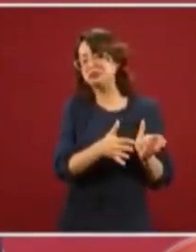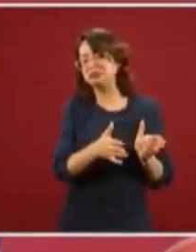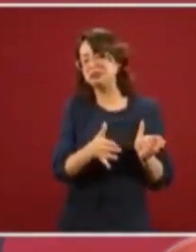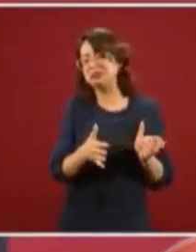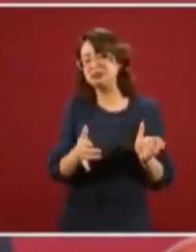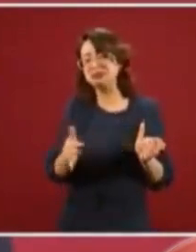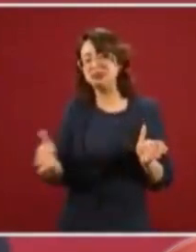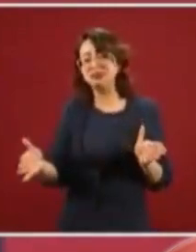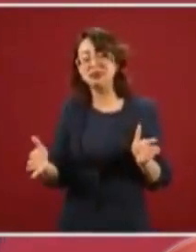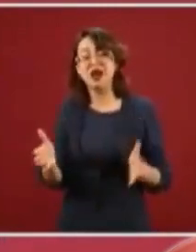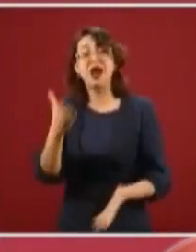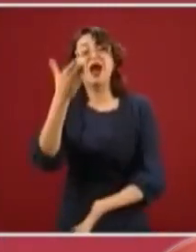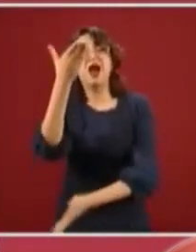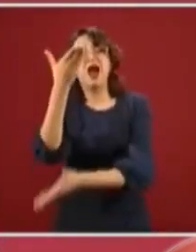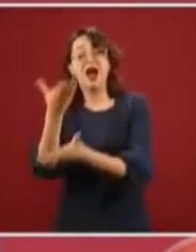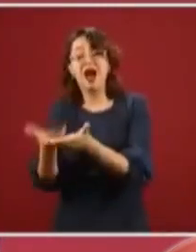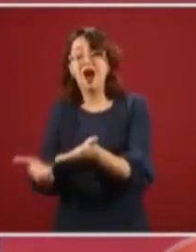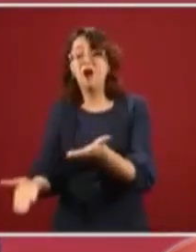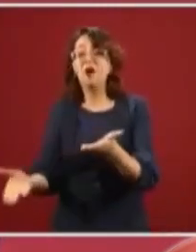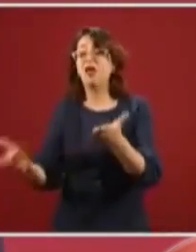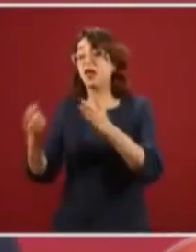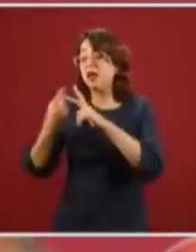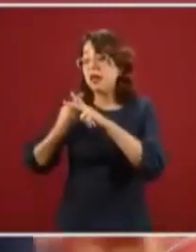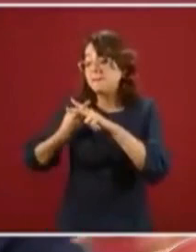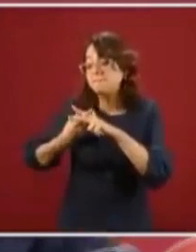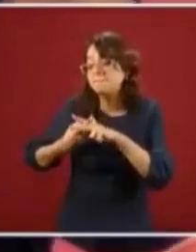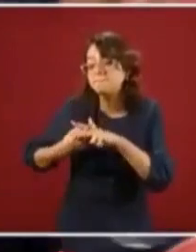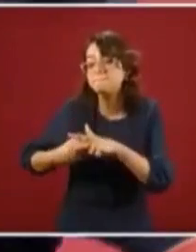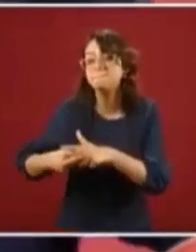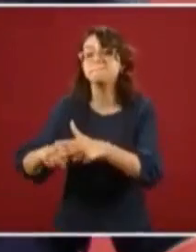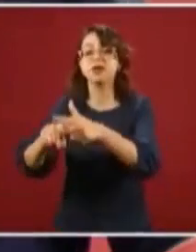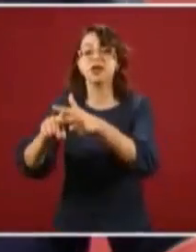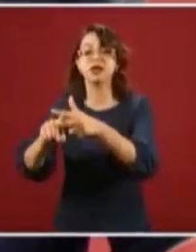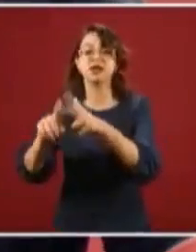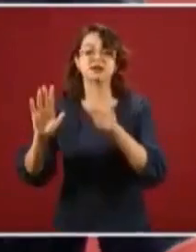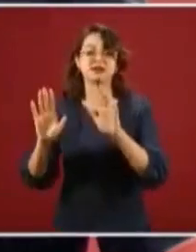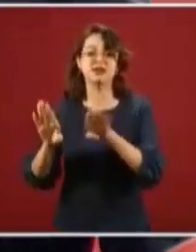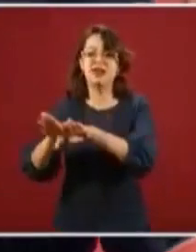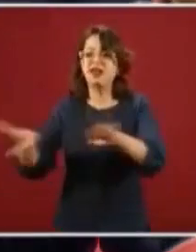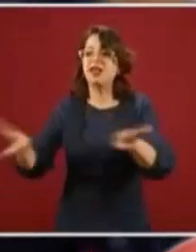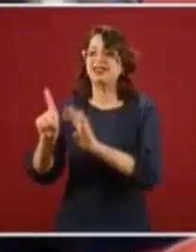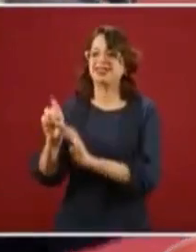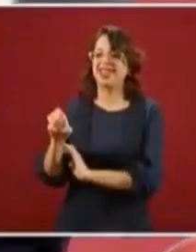que empieza a haber democracia. Ese instituto